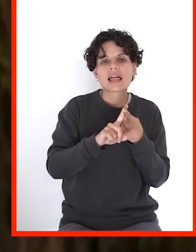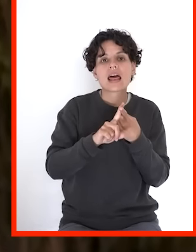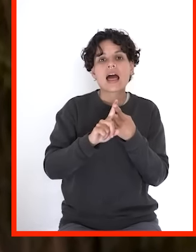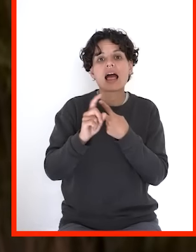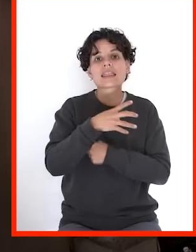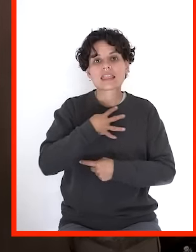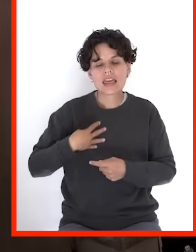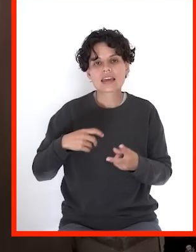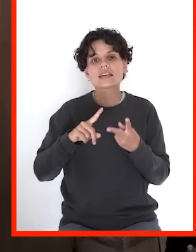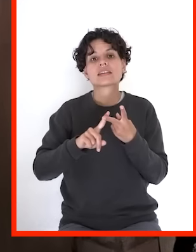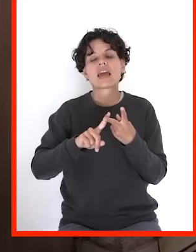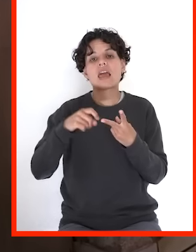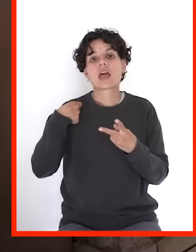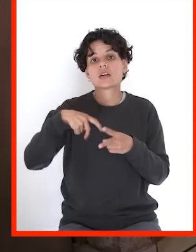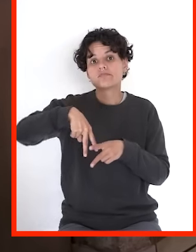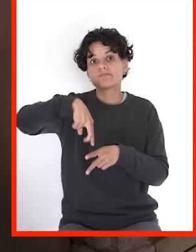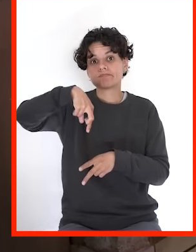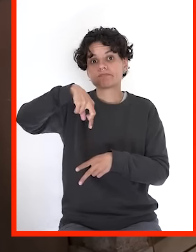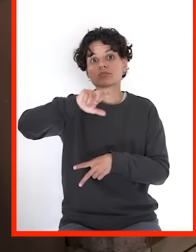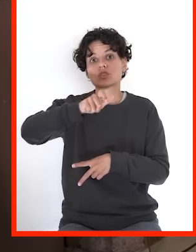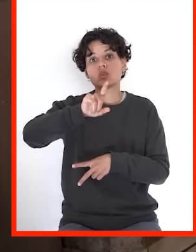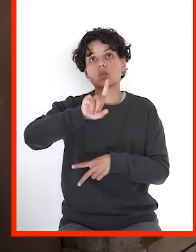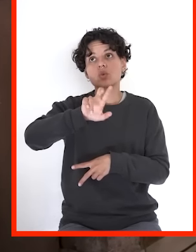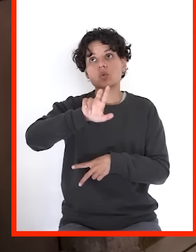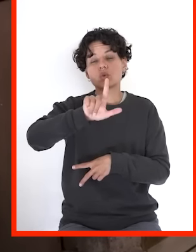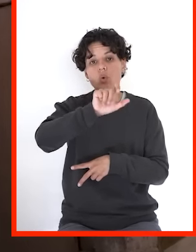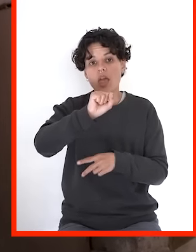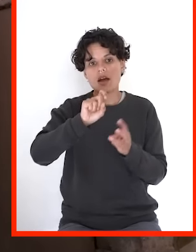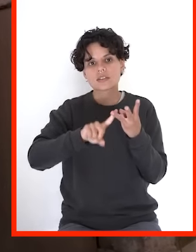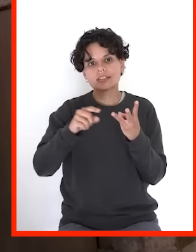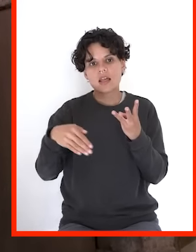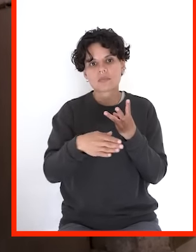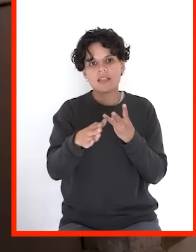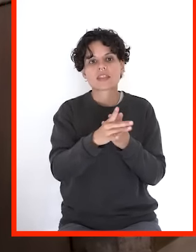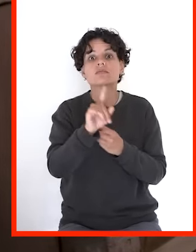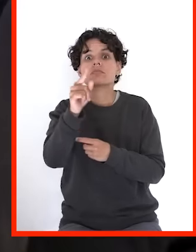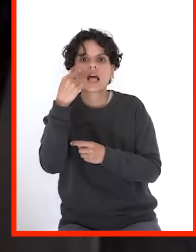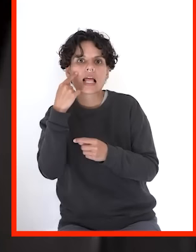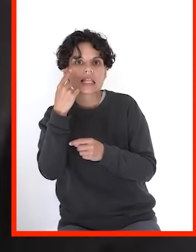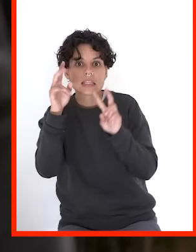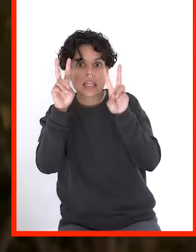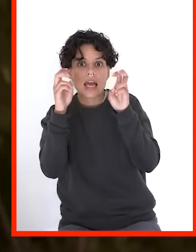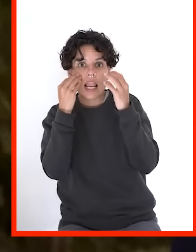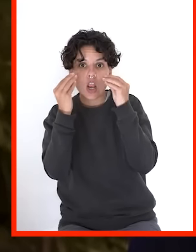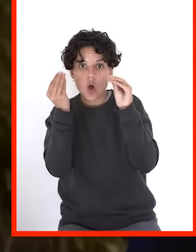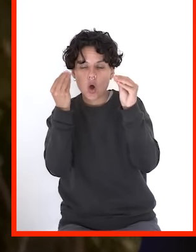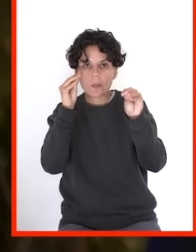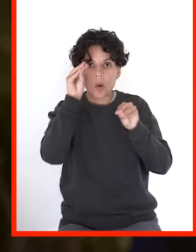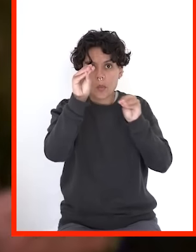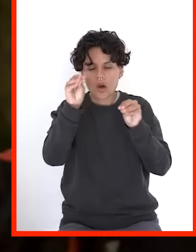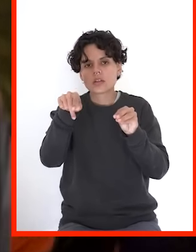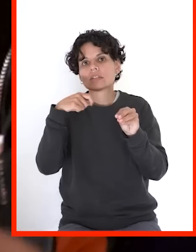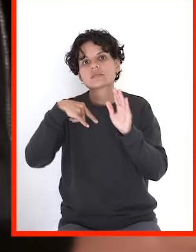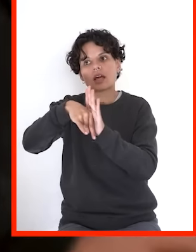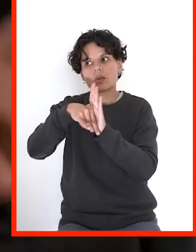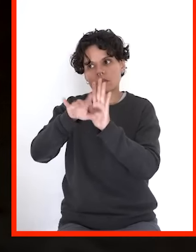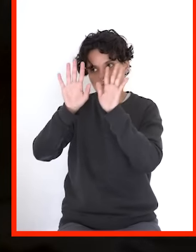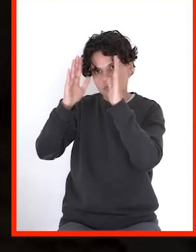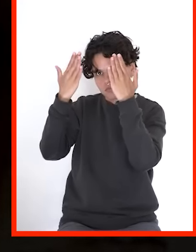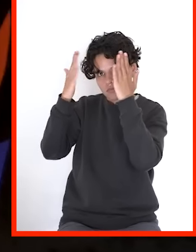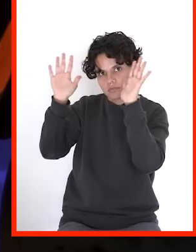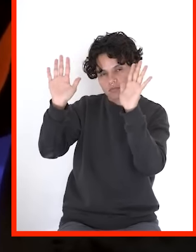serpiente. Ya, pero la grulla en el ojo, se la dedicamos a Chalper si no está viendo, ¿eh? Y acá también. ¿Ah? Y acá también. Sí.